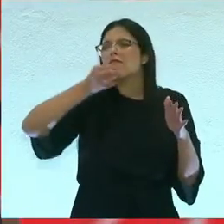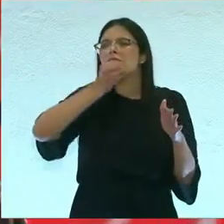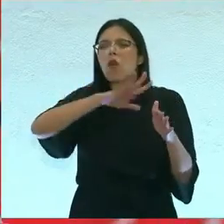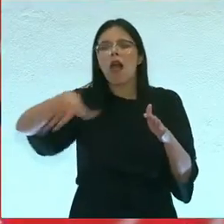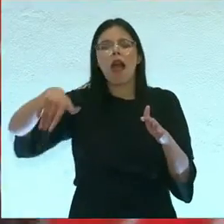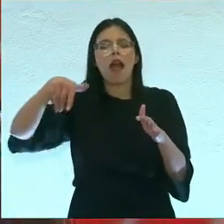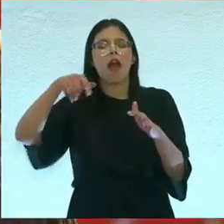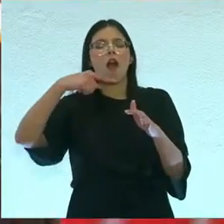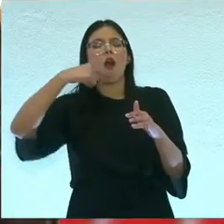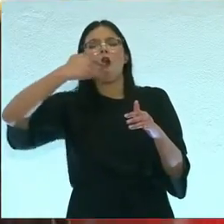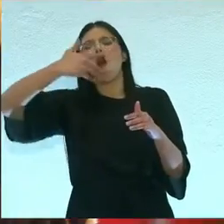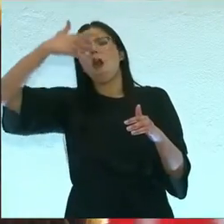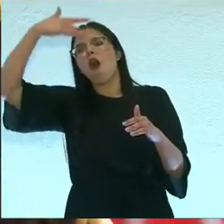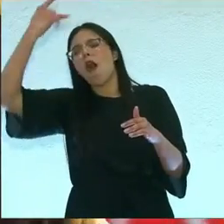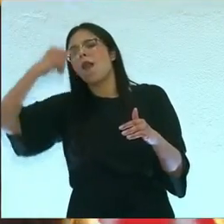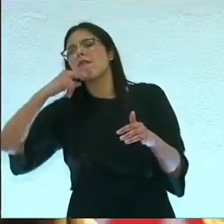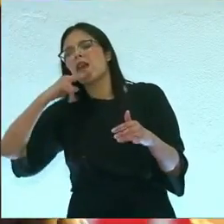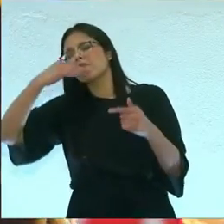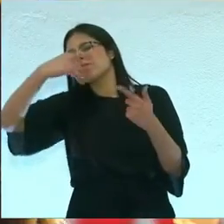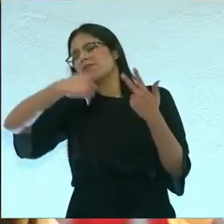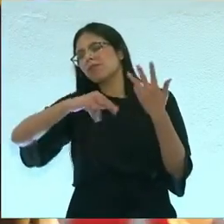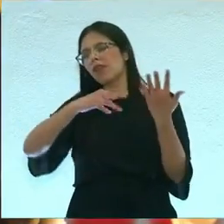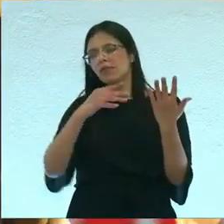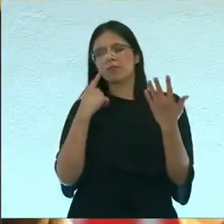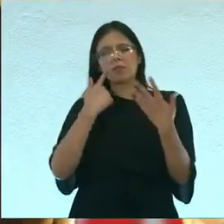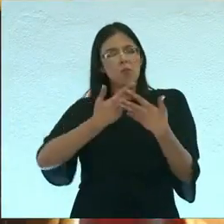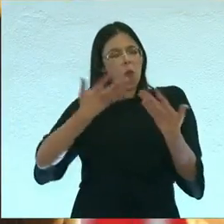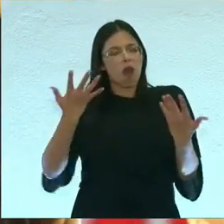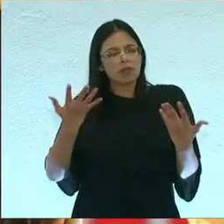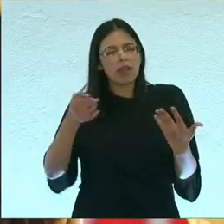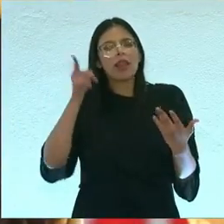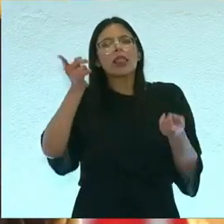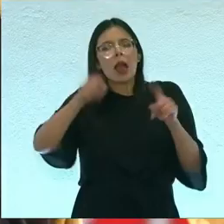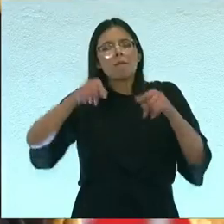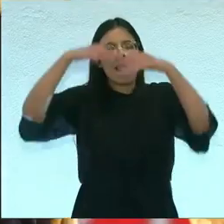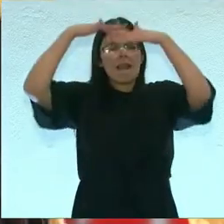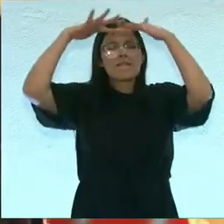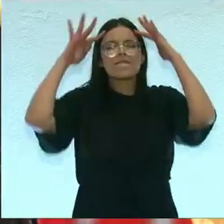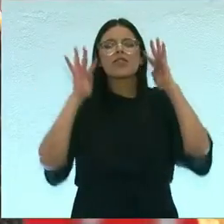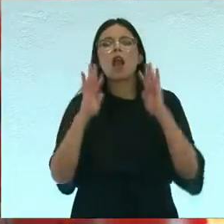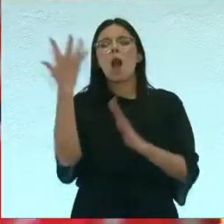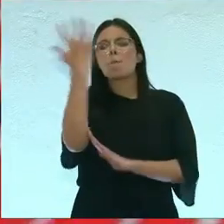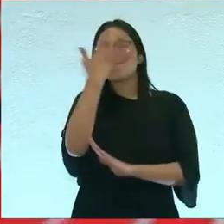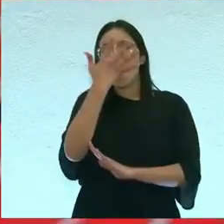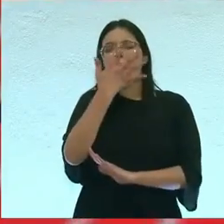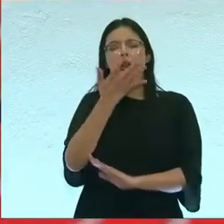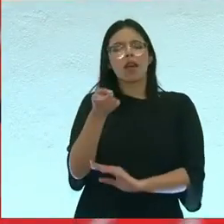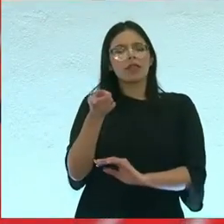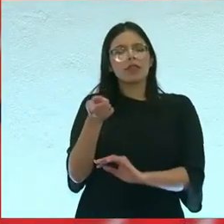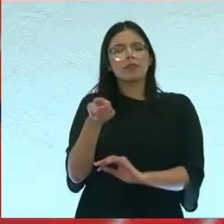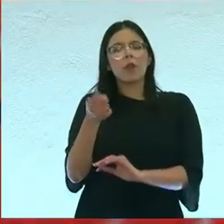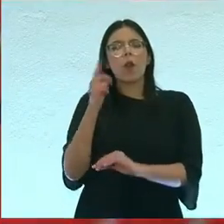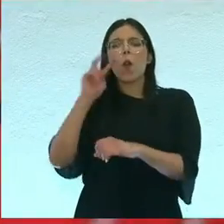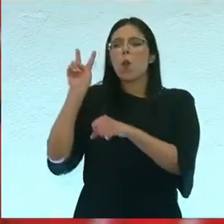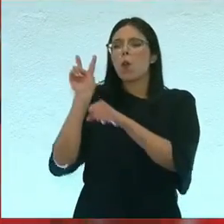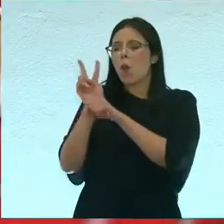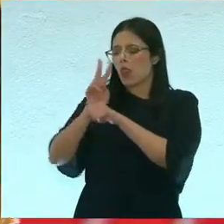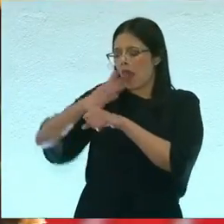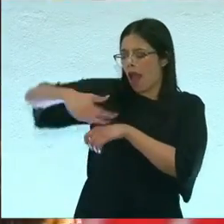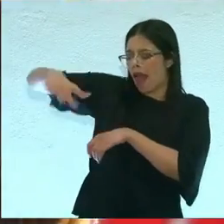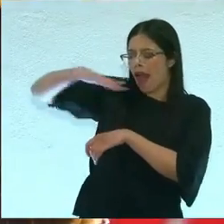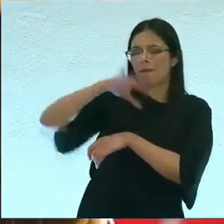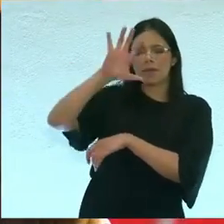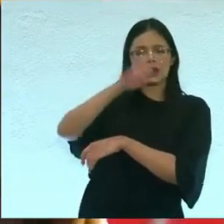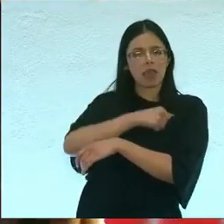mil distintos tonos de verde y además de esa virgen morenita India de cuna que los protege son